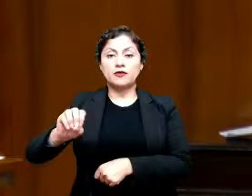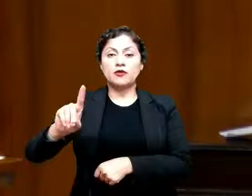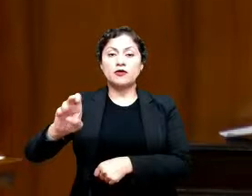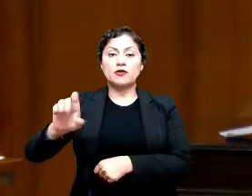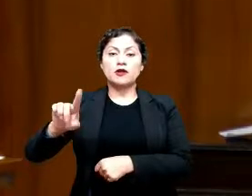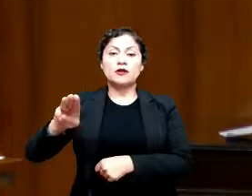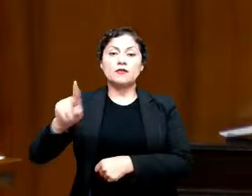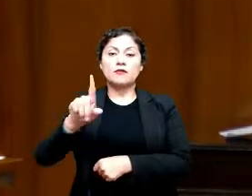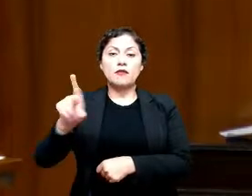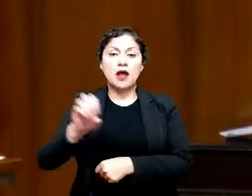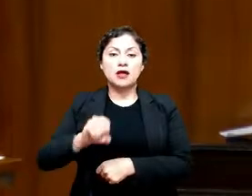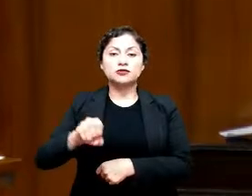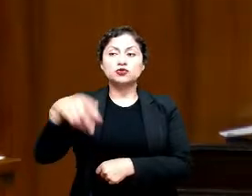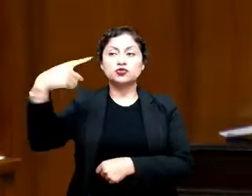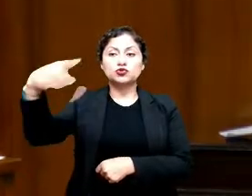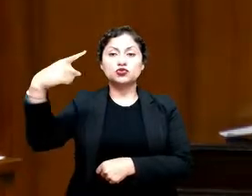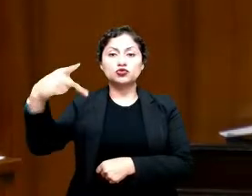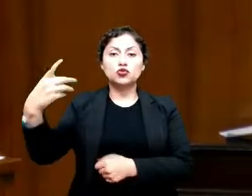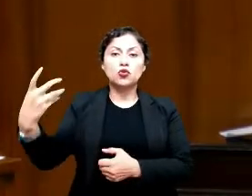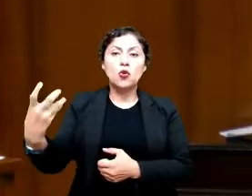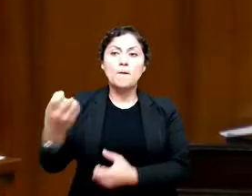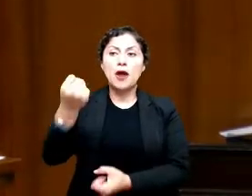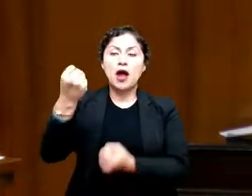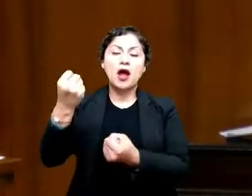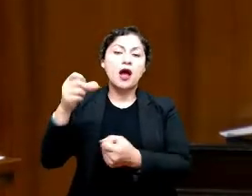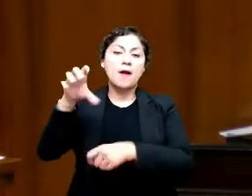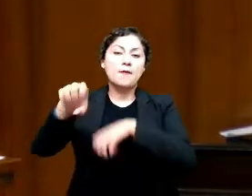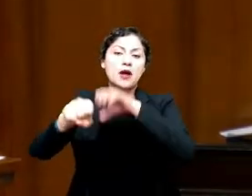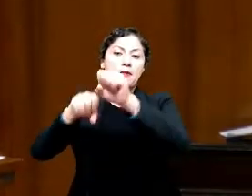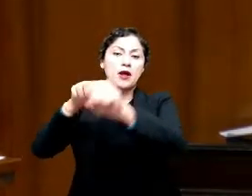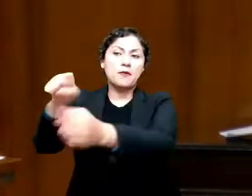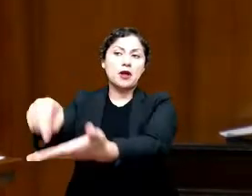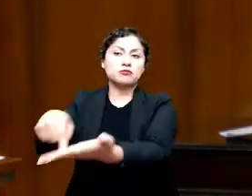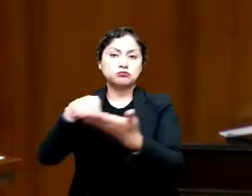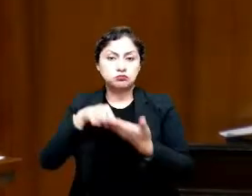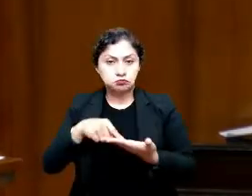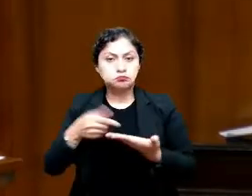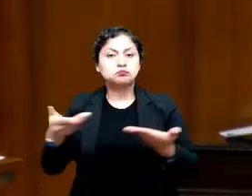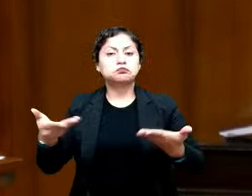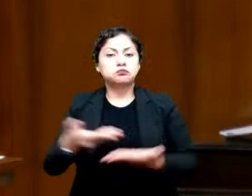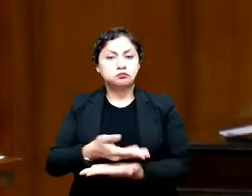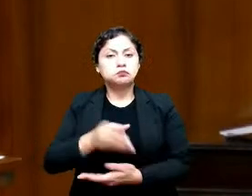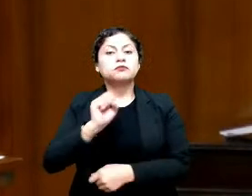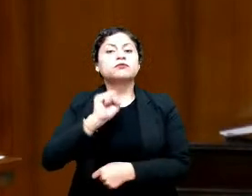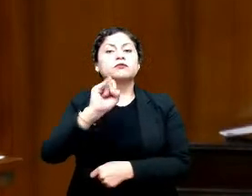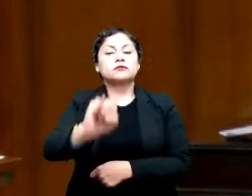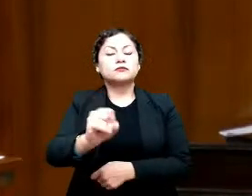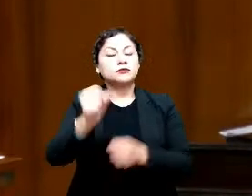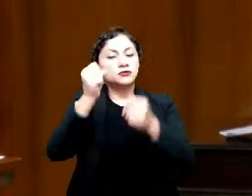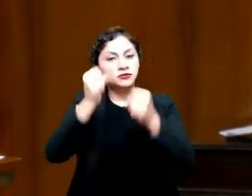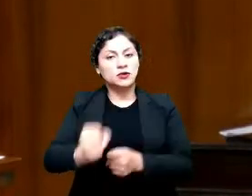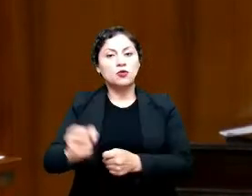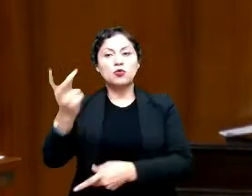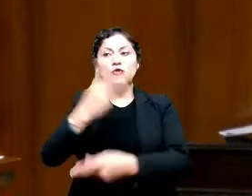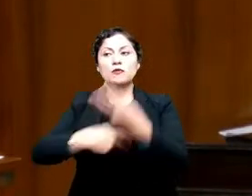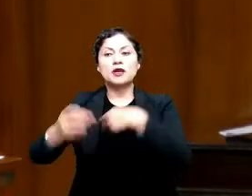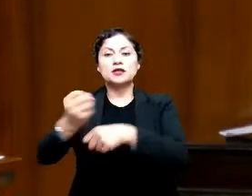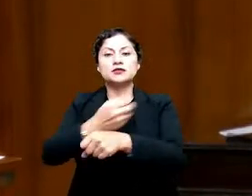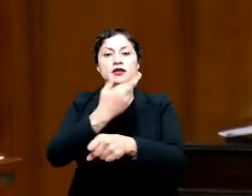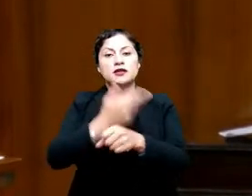que compartirnos y seguro que todos los secretarios que estén aquí durante estos próximos días de esta